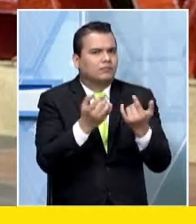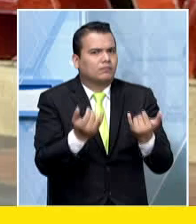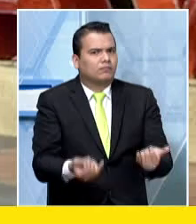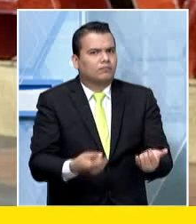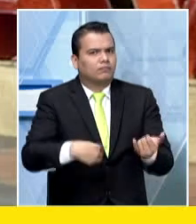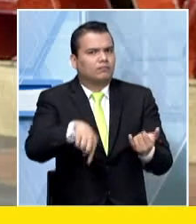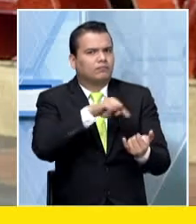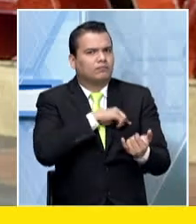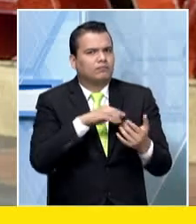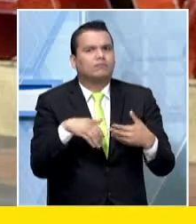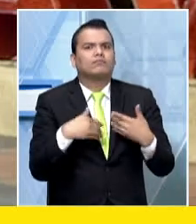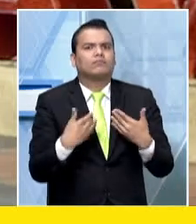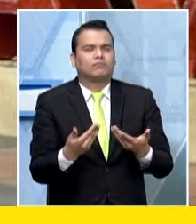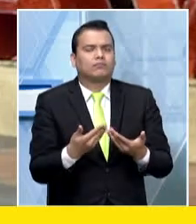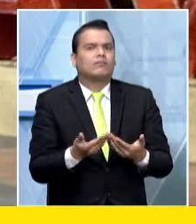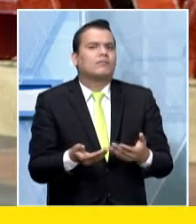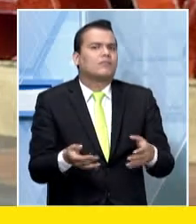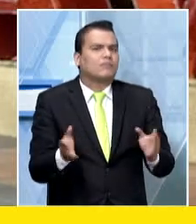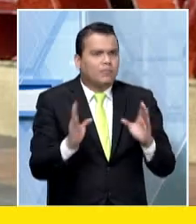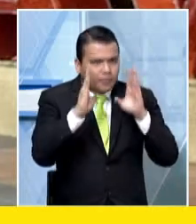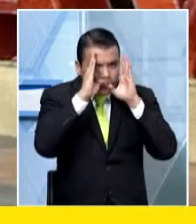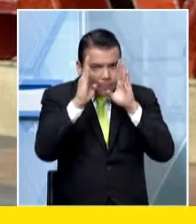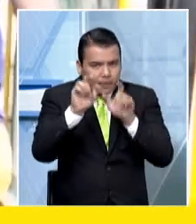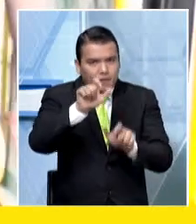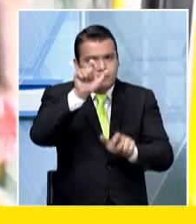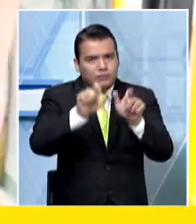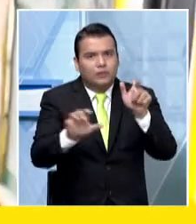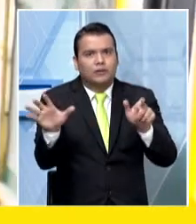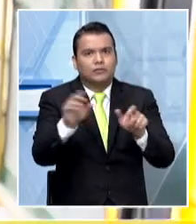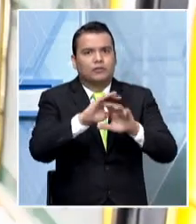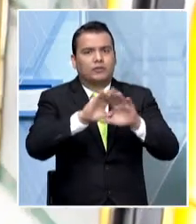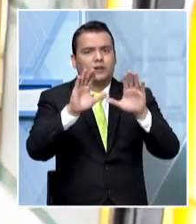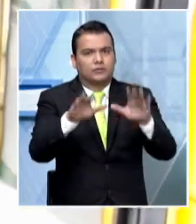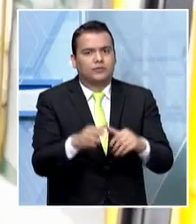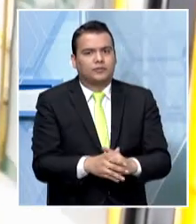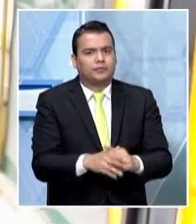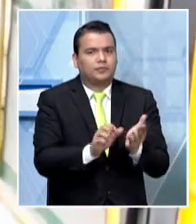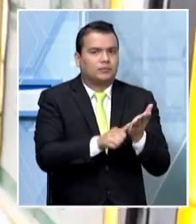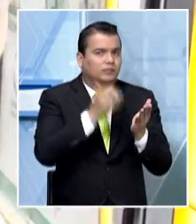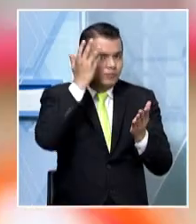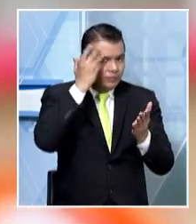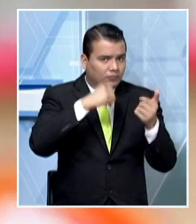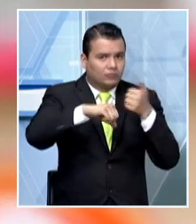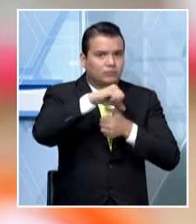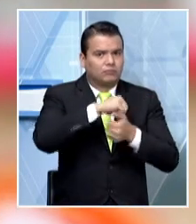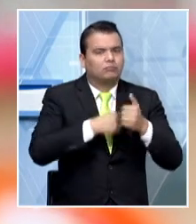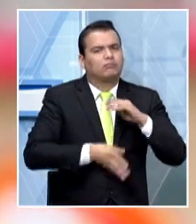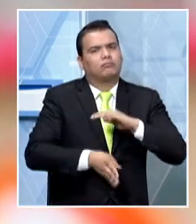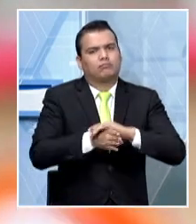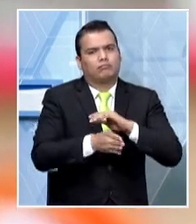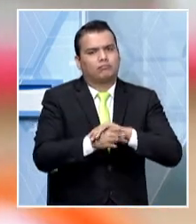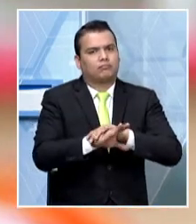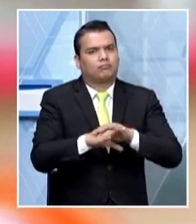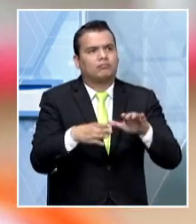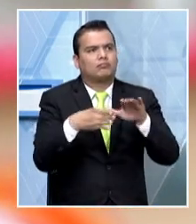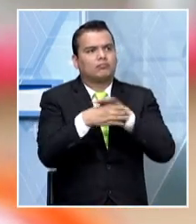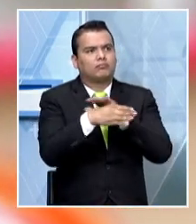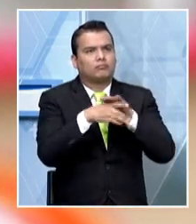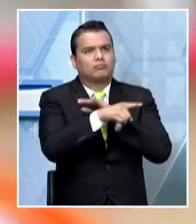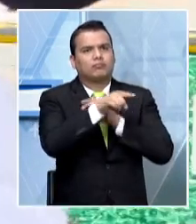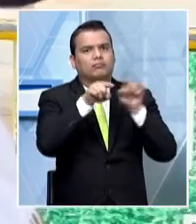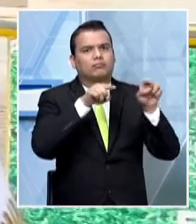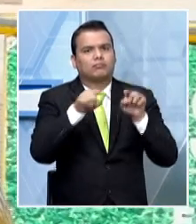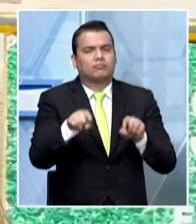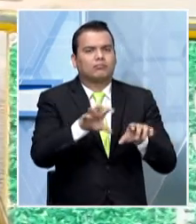es tener la posibilidad de atender a todos los vallecaucanos la medida del pico y cédula también seguirá vigente para ingresar a establecimientos